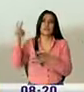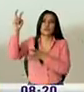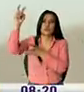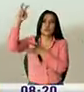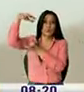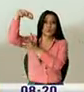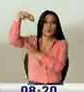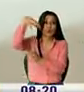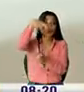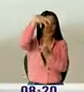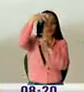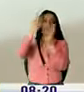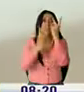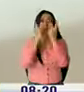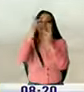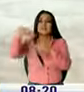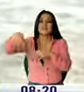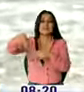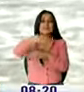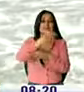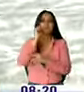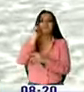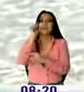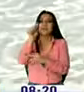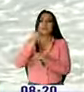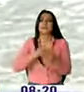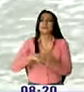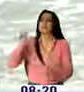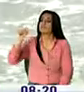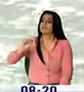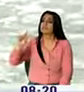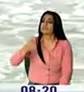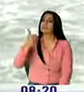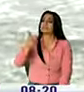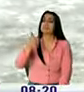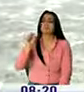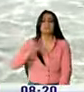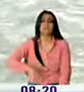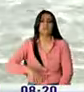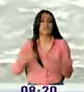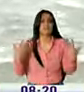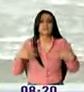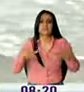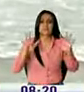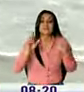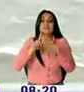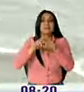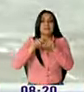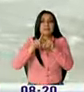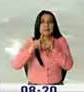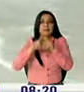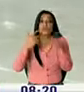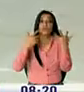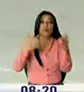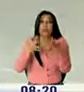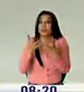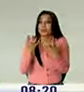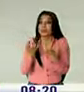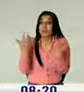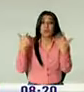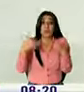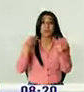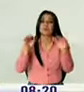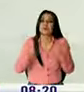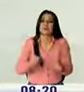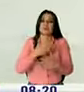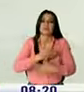visitar unas islas mañana. Muy económicos, tienes precios de todo. Depende, para todo, lo que tú quieras hay para todo. Son muy